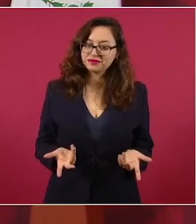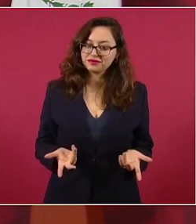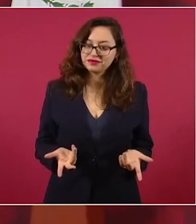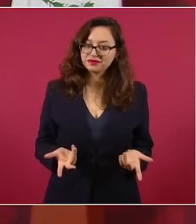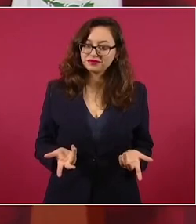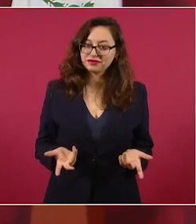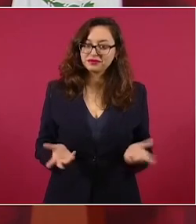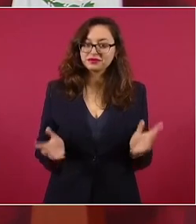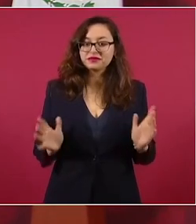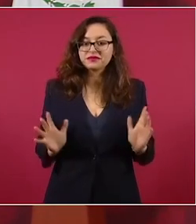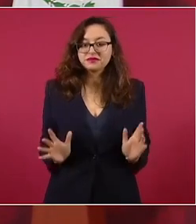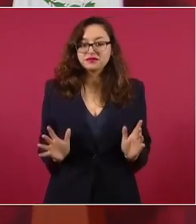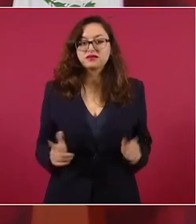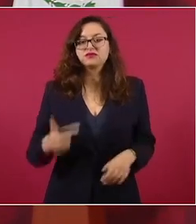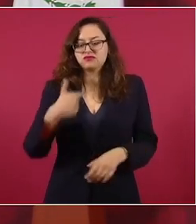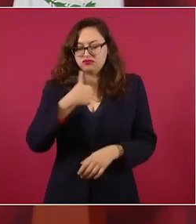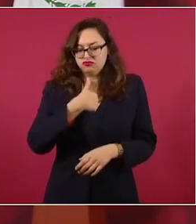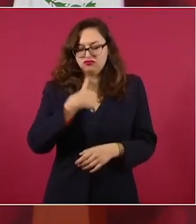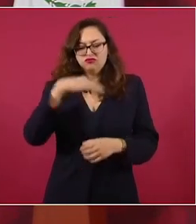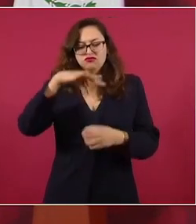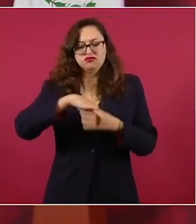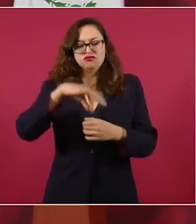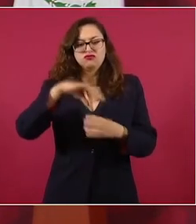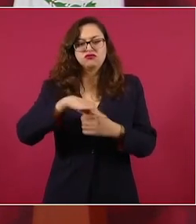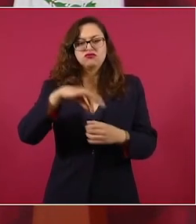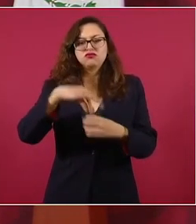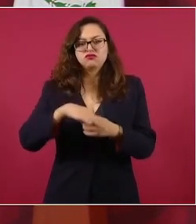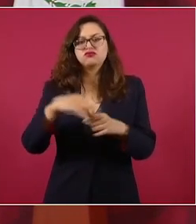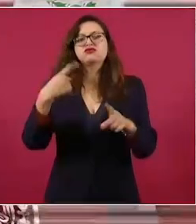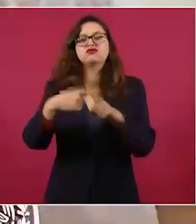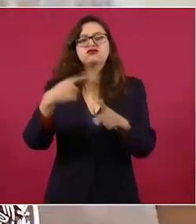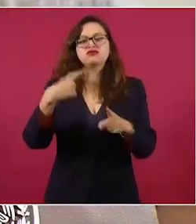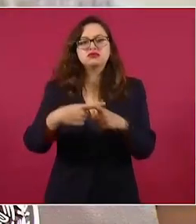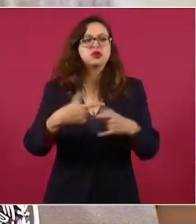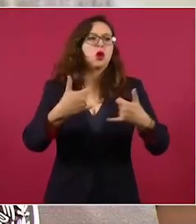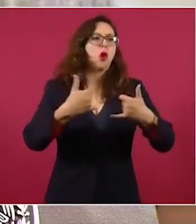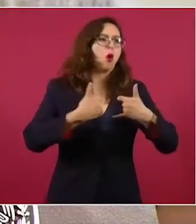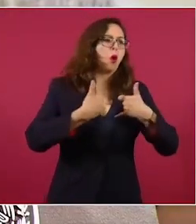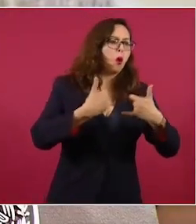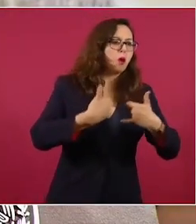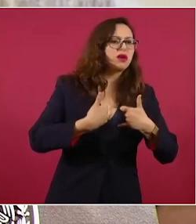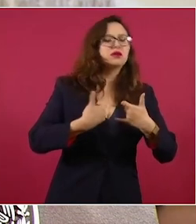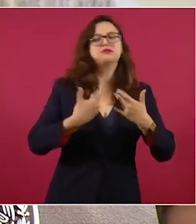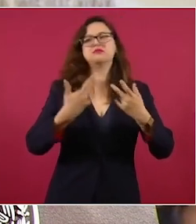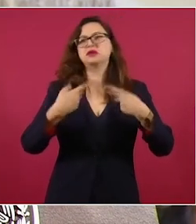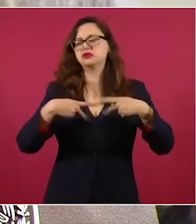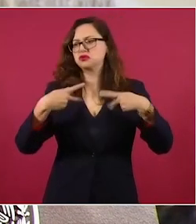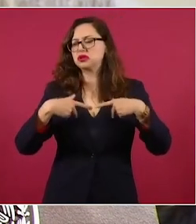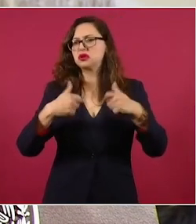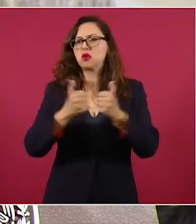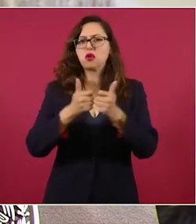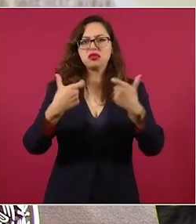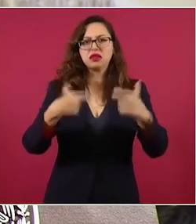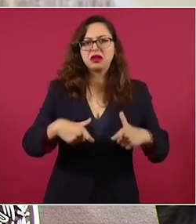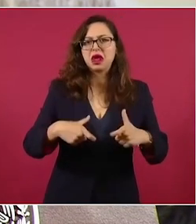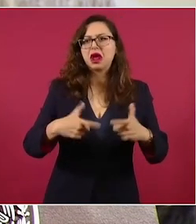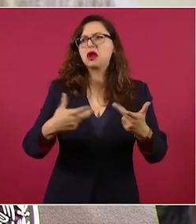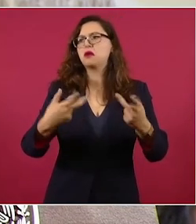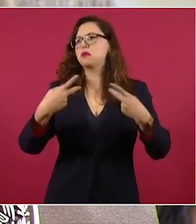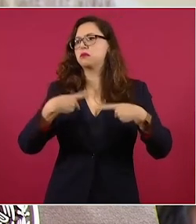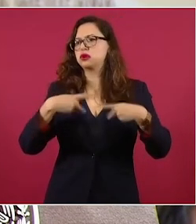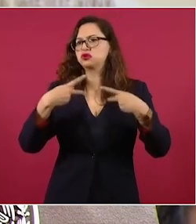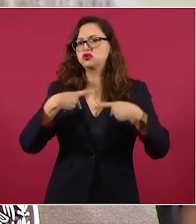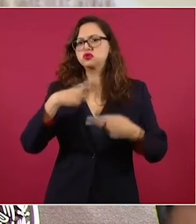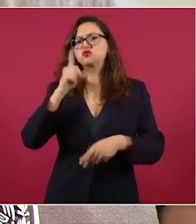con votos de la clase media, gané con los votos de los jóvenes, gané con los votos de